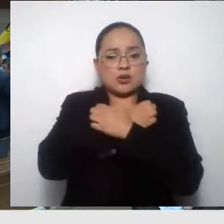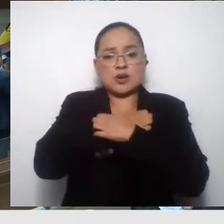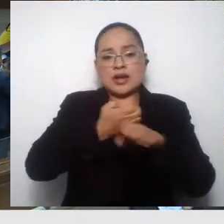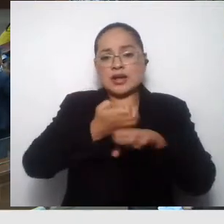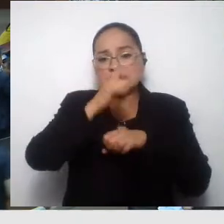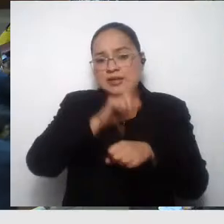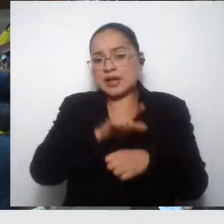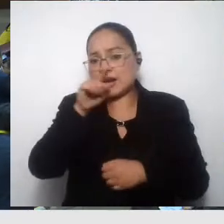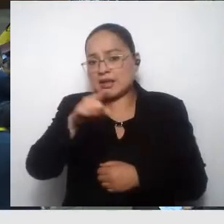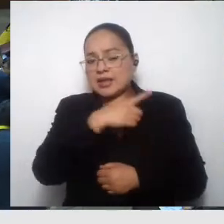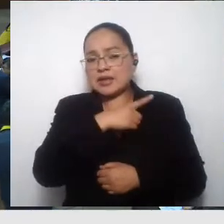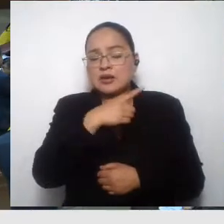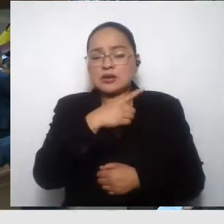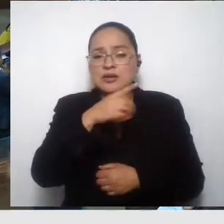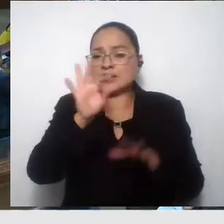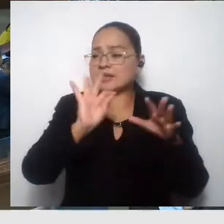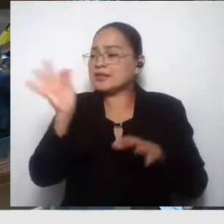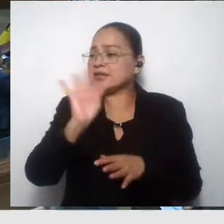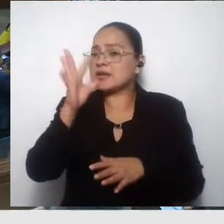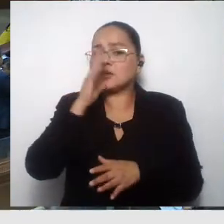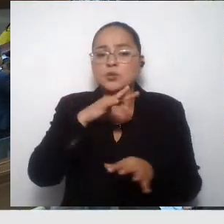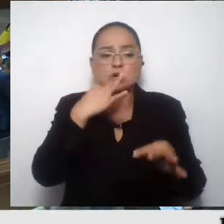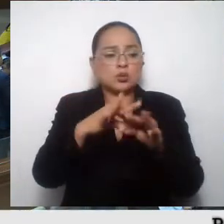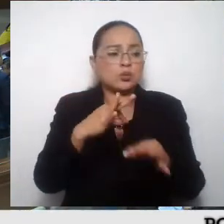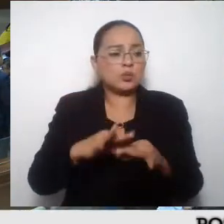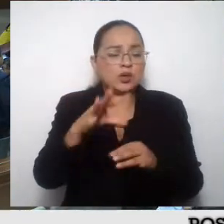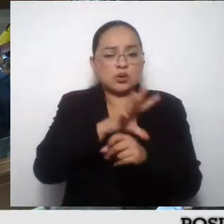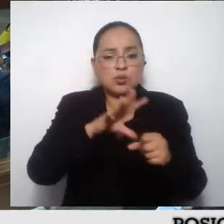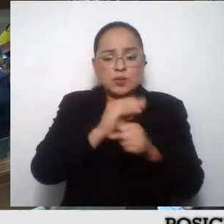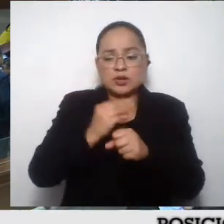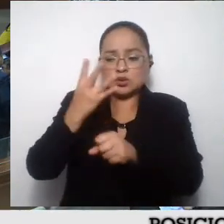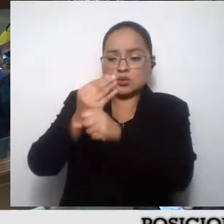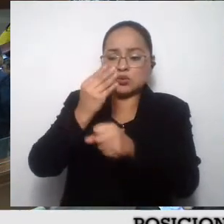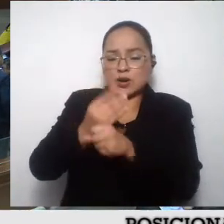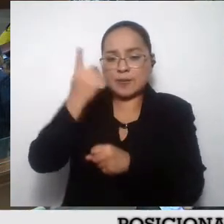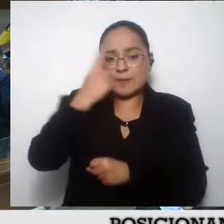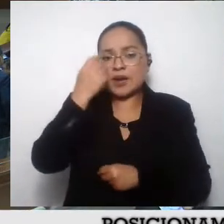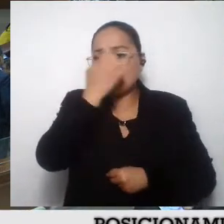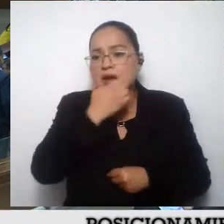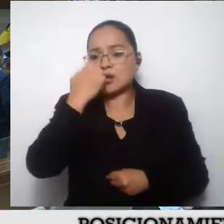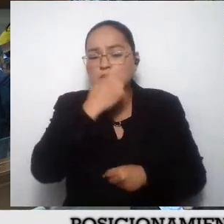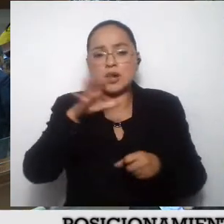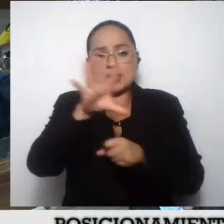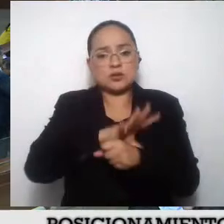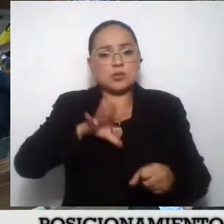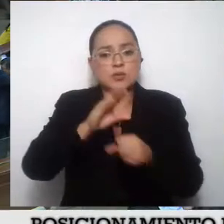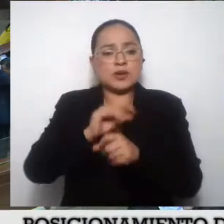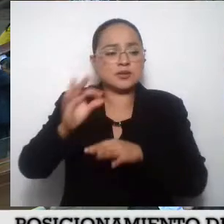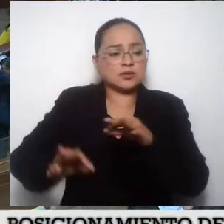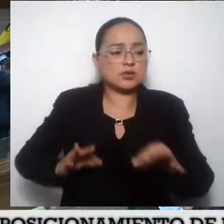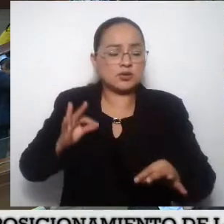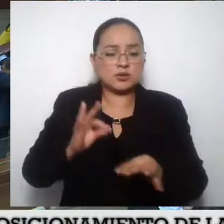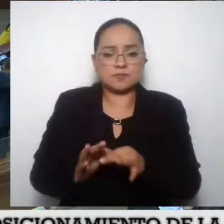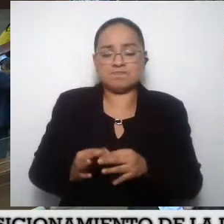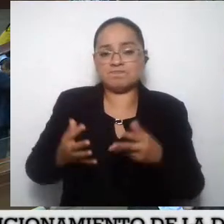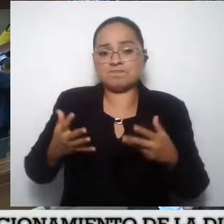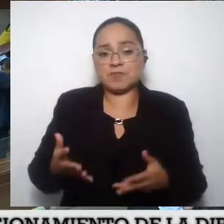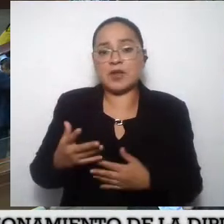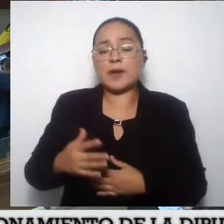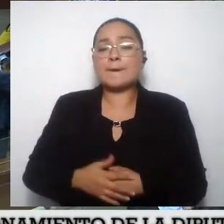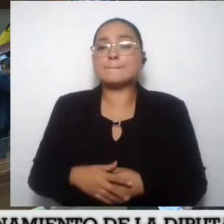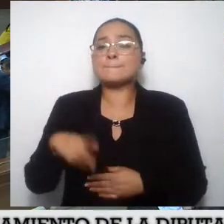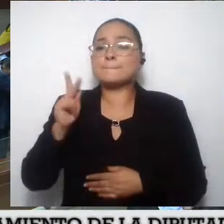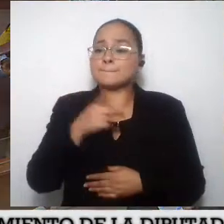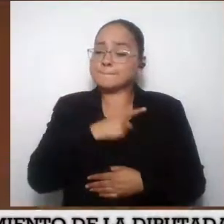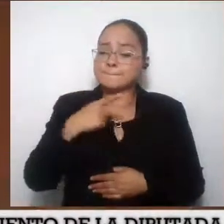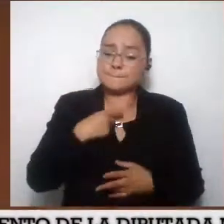podrán cumplir con todo lo que se requiere para que las escuelas estén plenamente en condiciones físicas, si no se involucra a